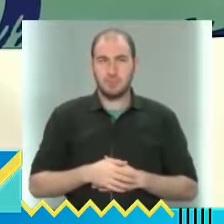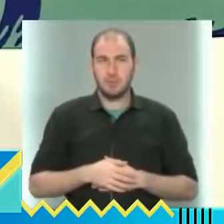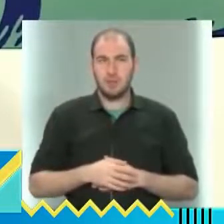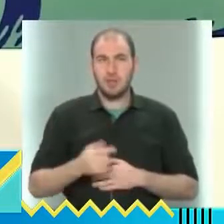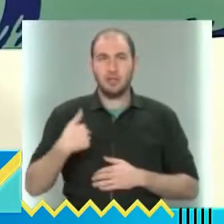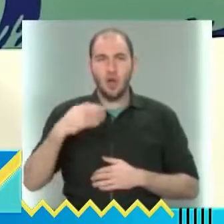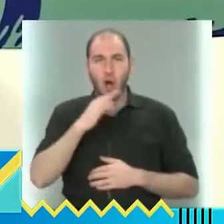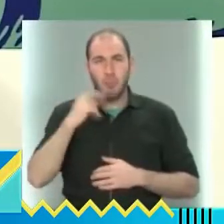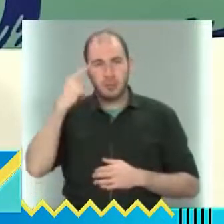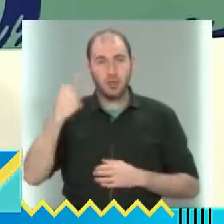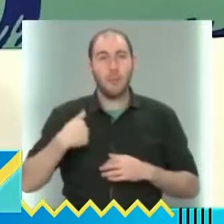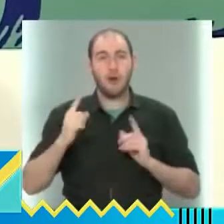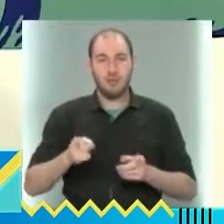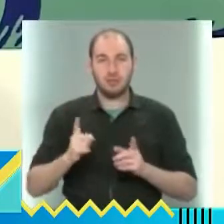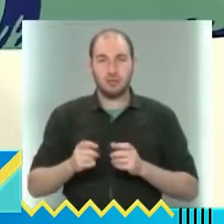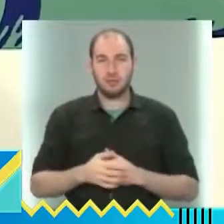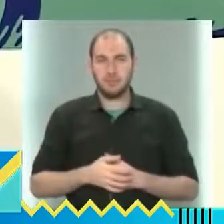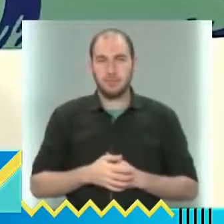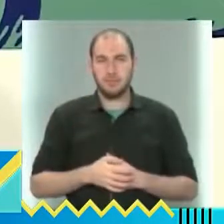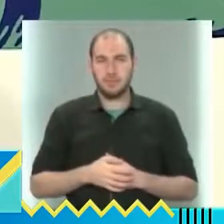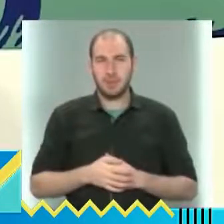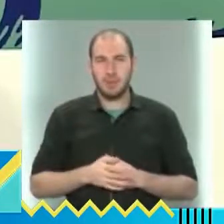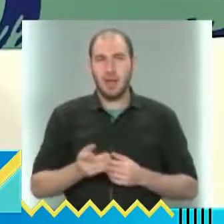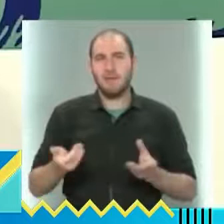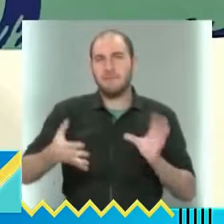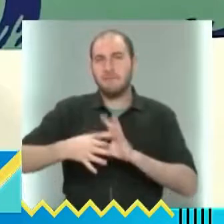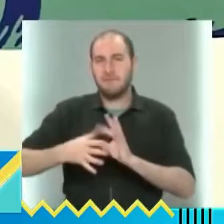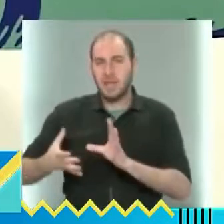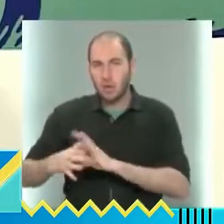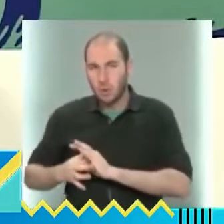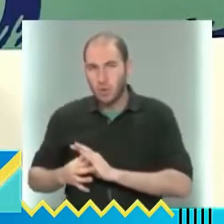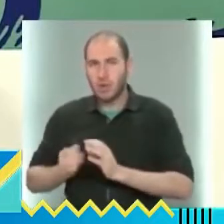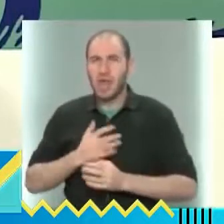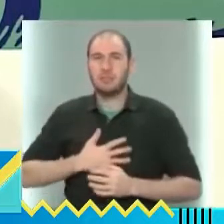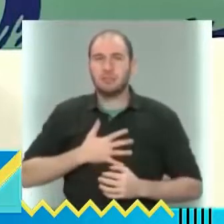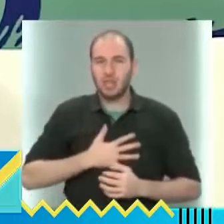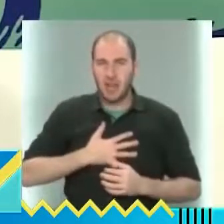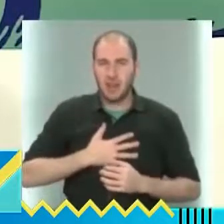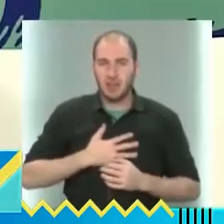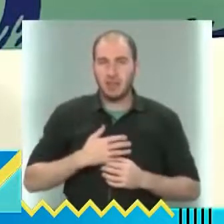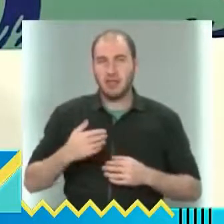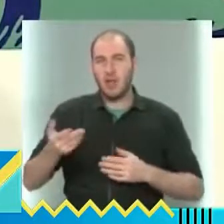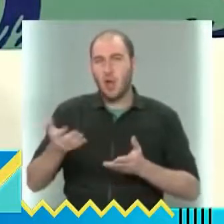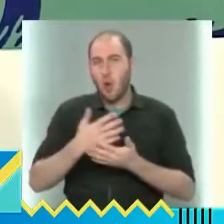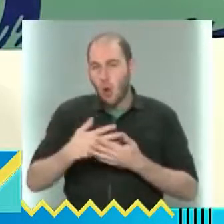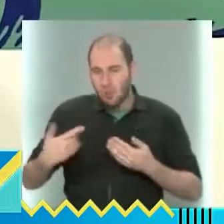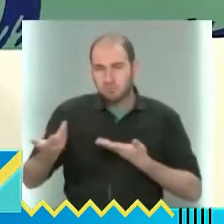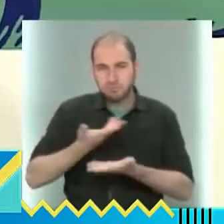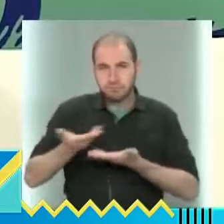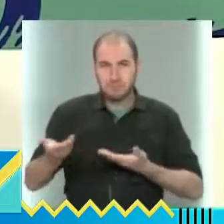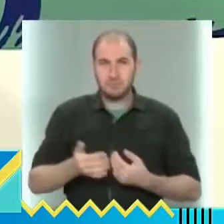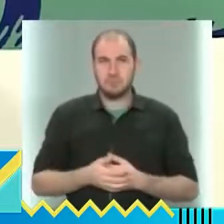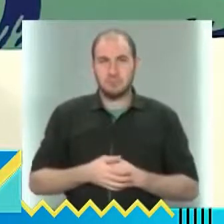mi punto de vista como docente, es conformar vínculos, pero emocionales, espirituales con los chicos, porque